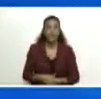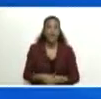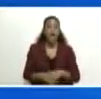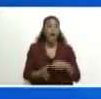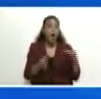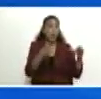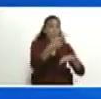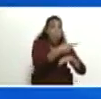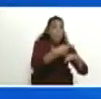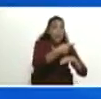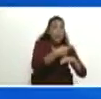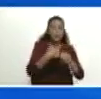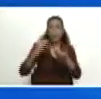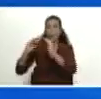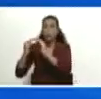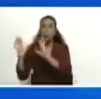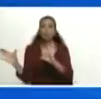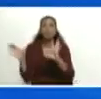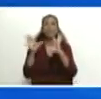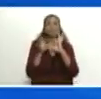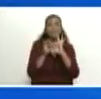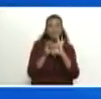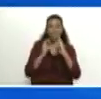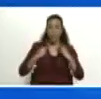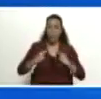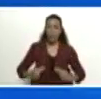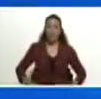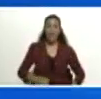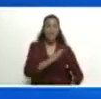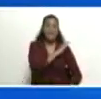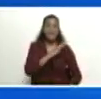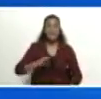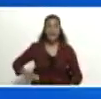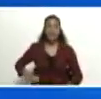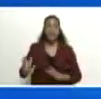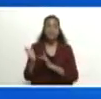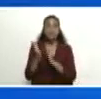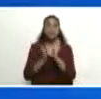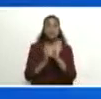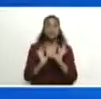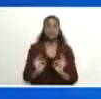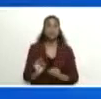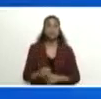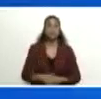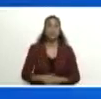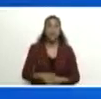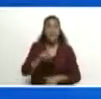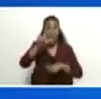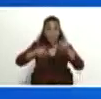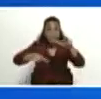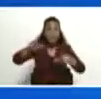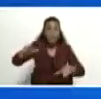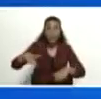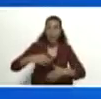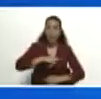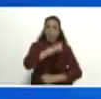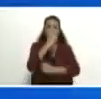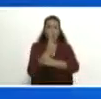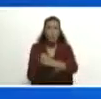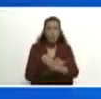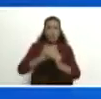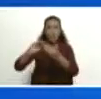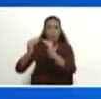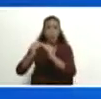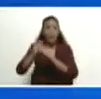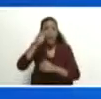omega de nuestra revolución humanista, cristiana y socialista del siglo XXI. La gente, el poder popular,